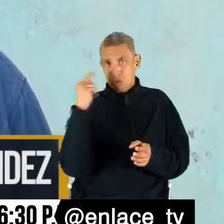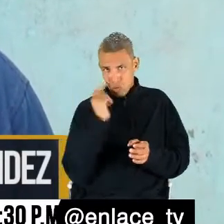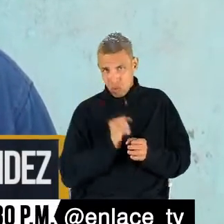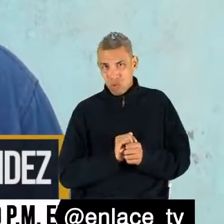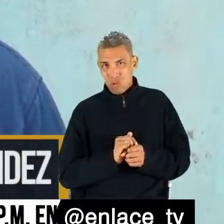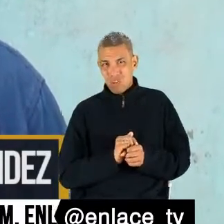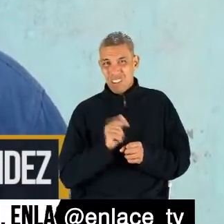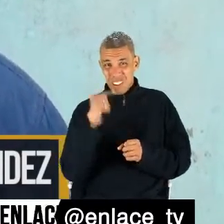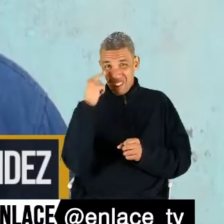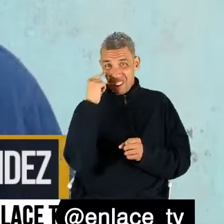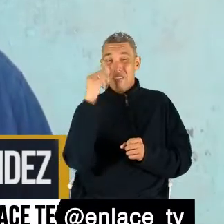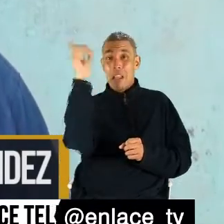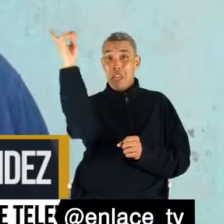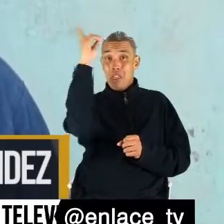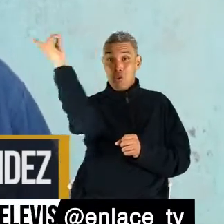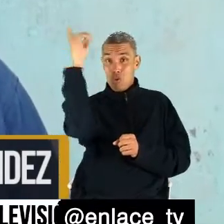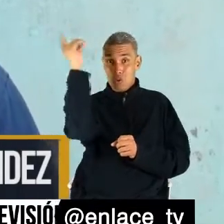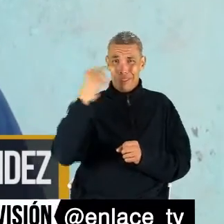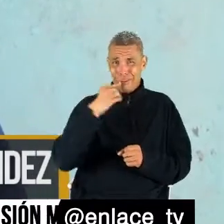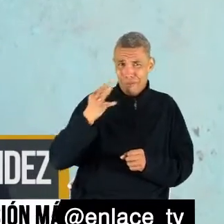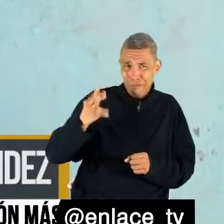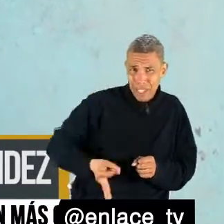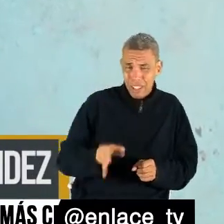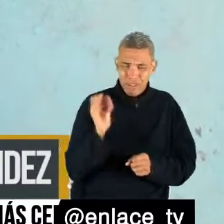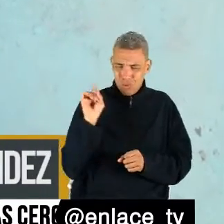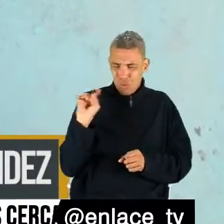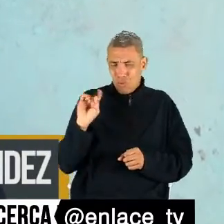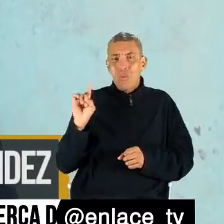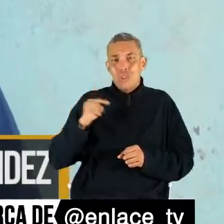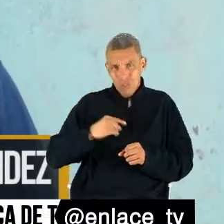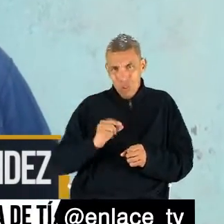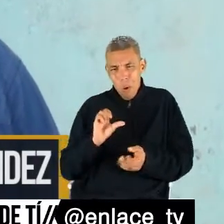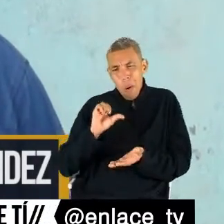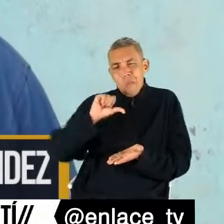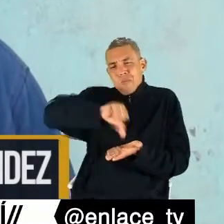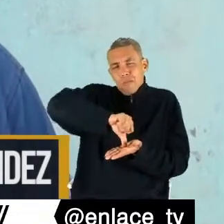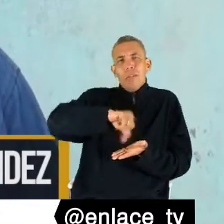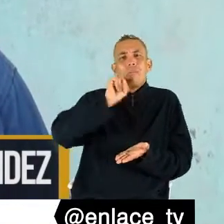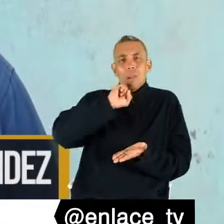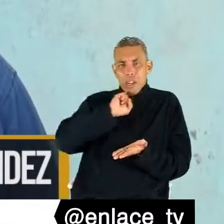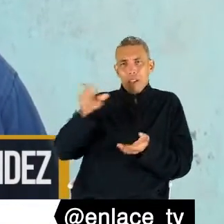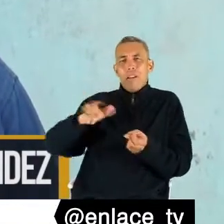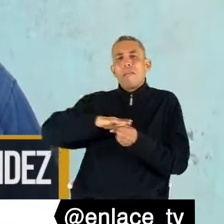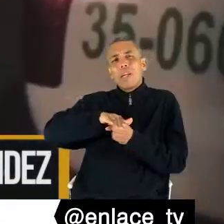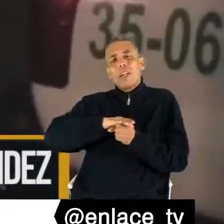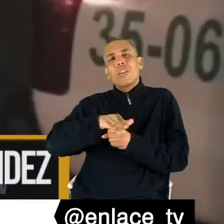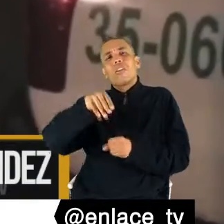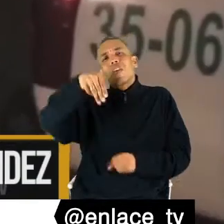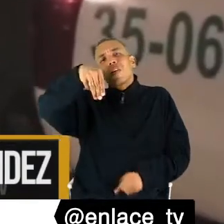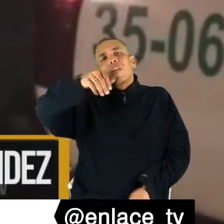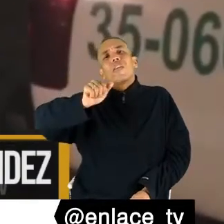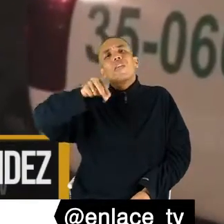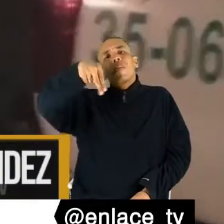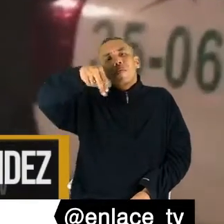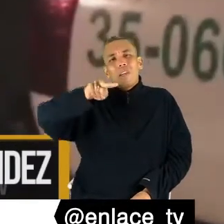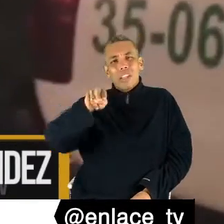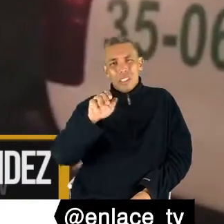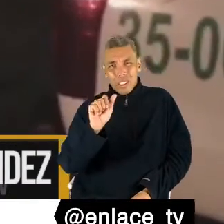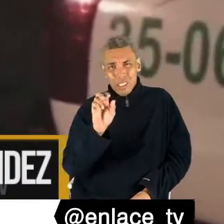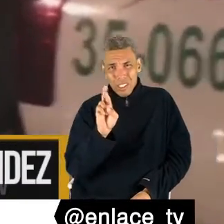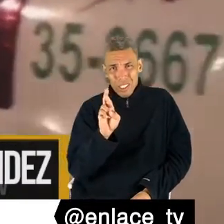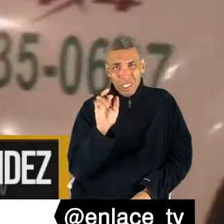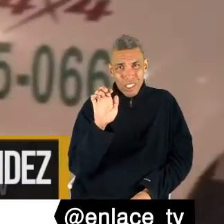con otros tipos. Y obviamente lo que sucedió fue que dentro de mi propia casa, porque soy habitante del barrio Manzanares. Hernández